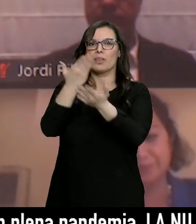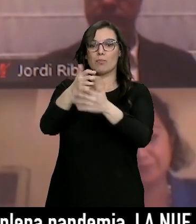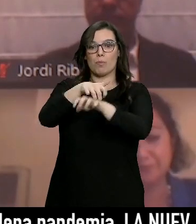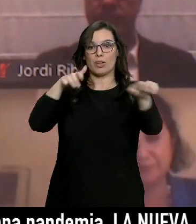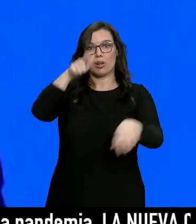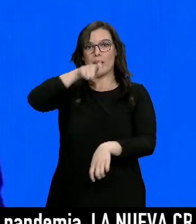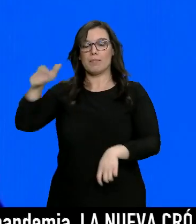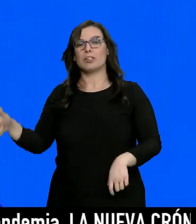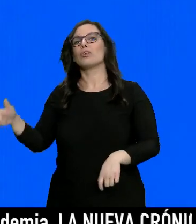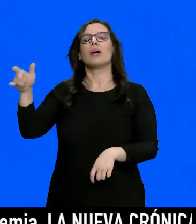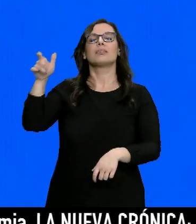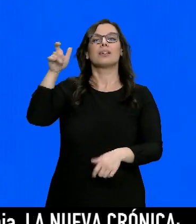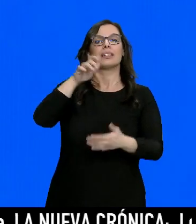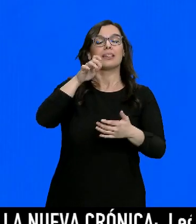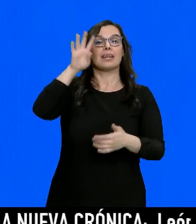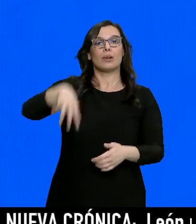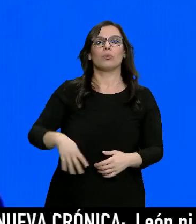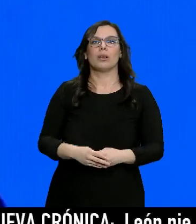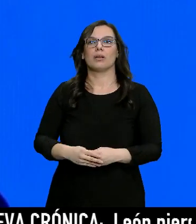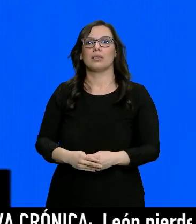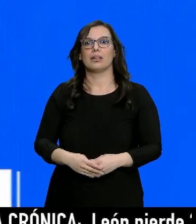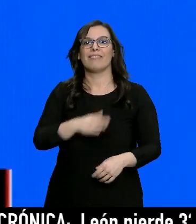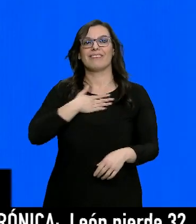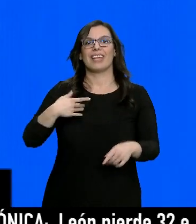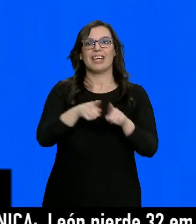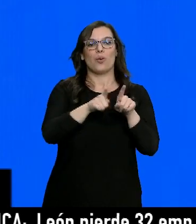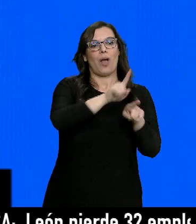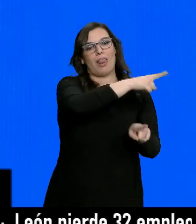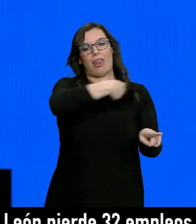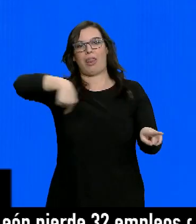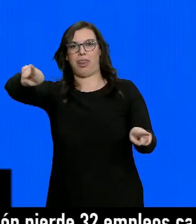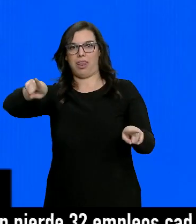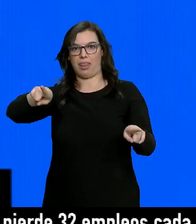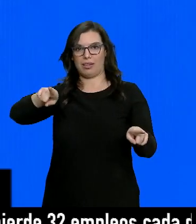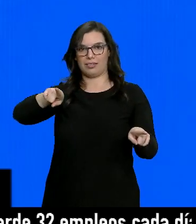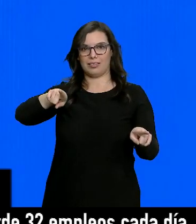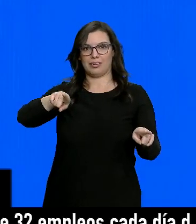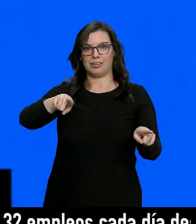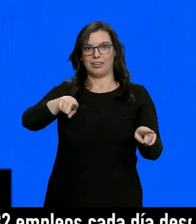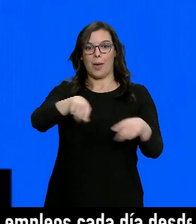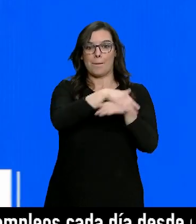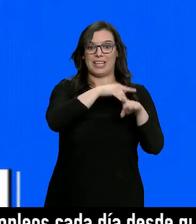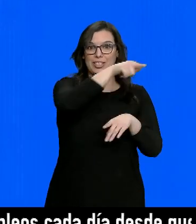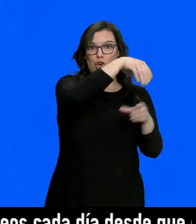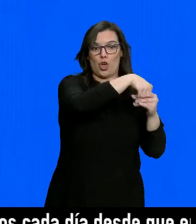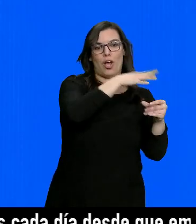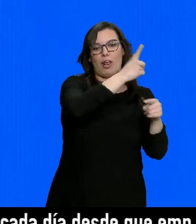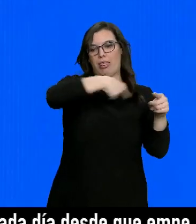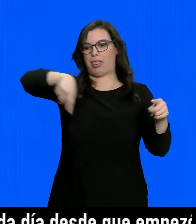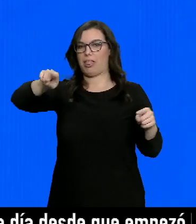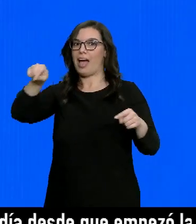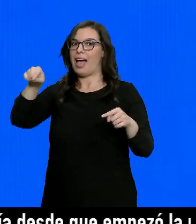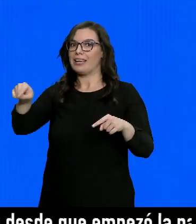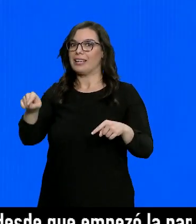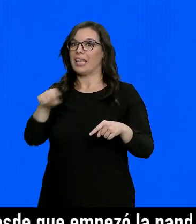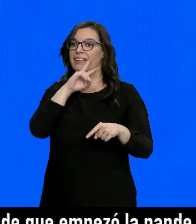de catalanes y catalanas. Pretenden mandarnos a un visir, a una muletilla, que le guarde aquí el sitio para